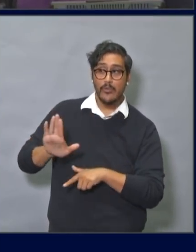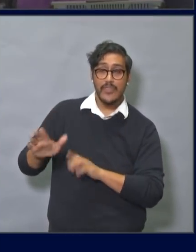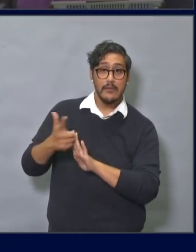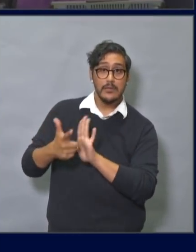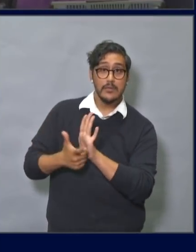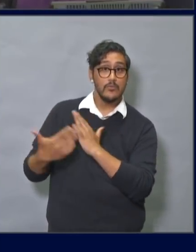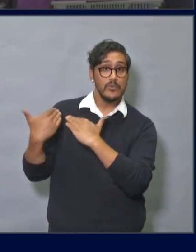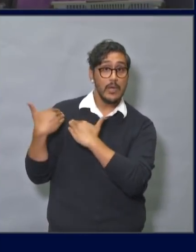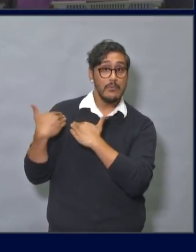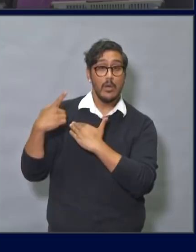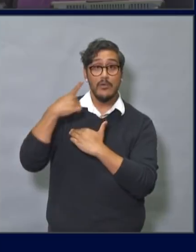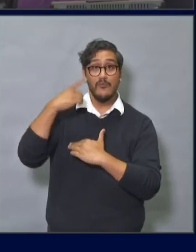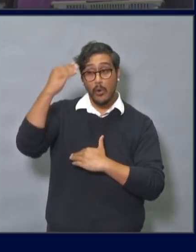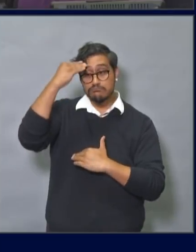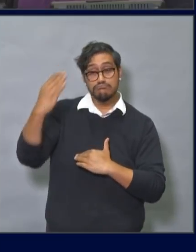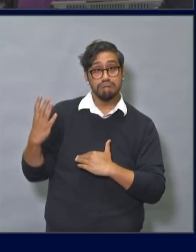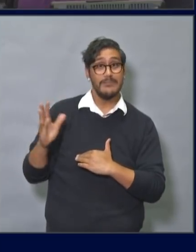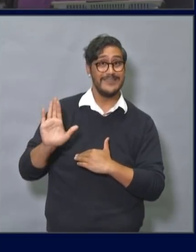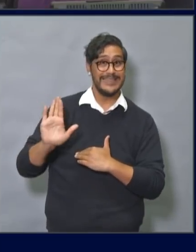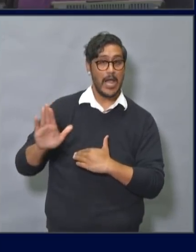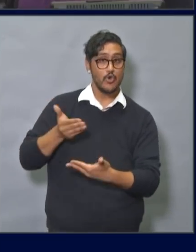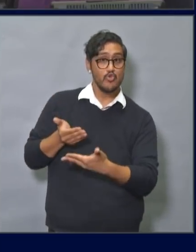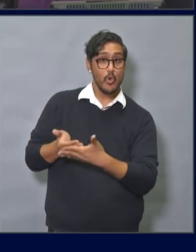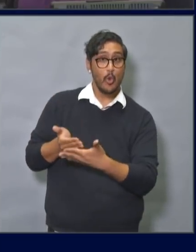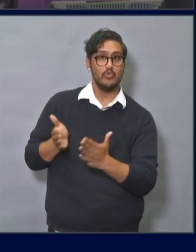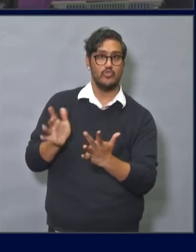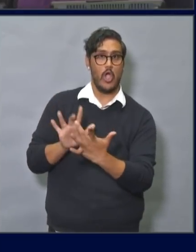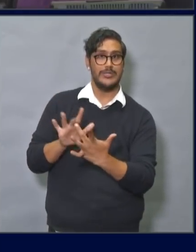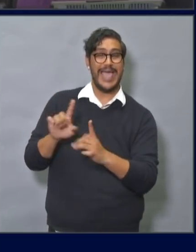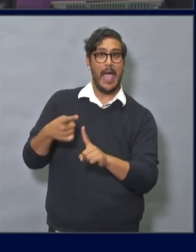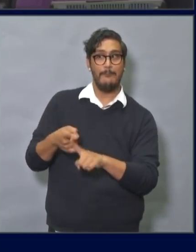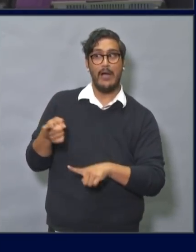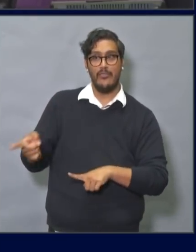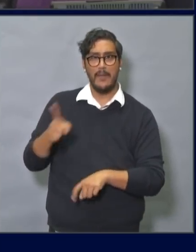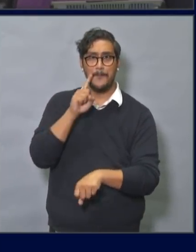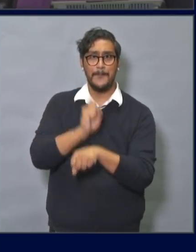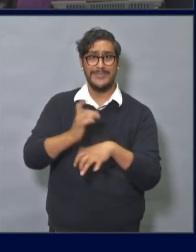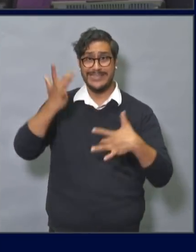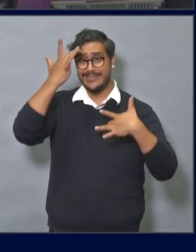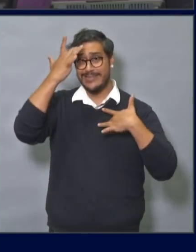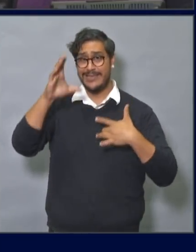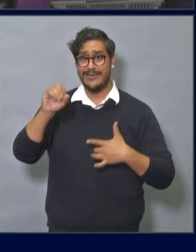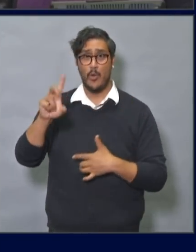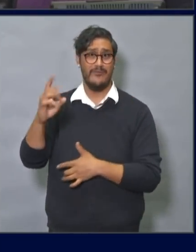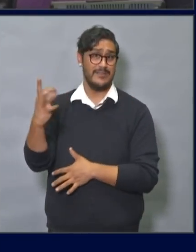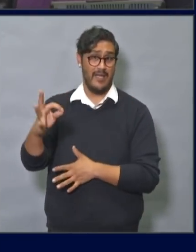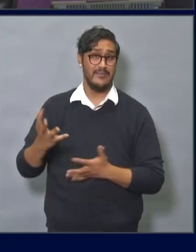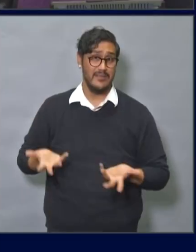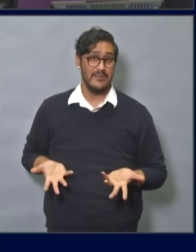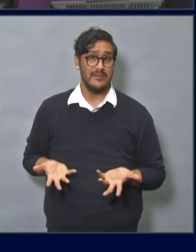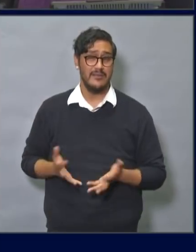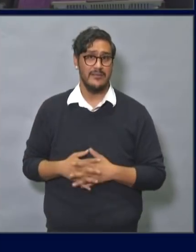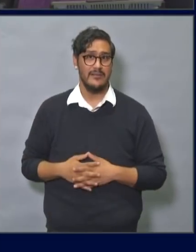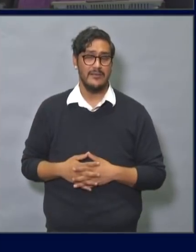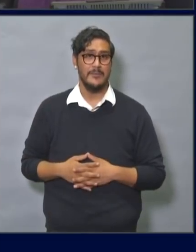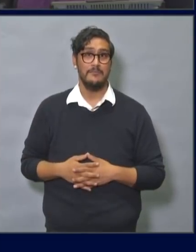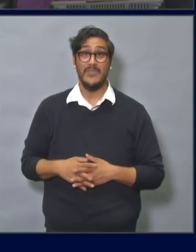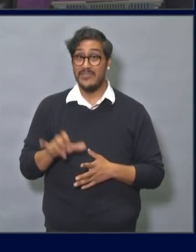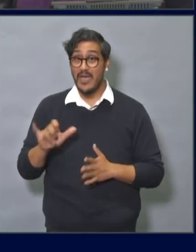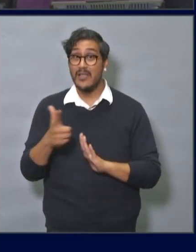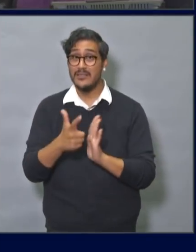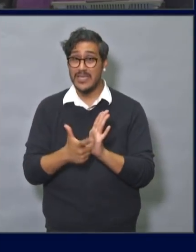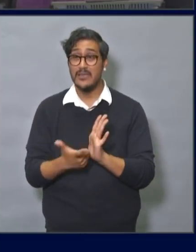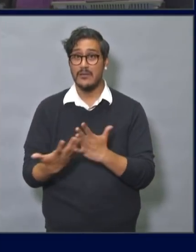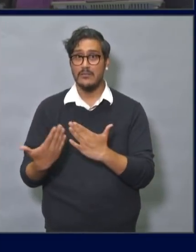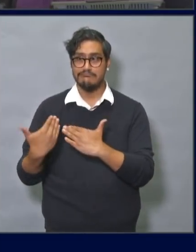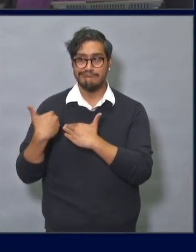legal de notificar a sus contactos cercanos sobre su exposición a COVID-19 y la obligación legal